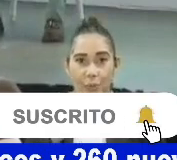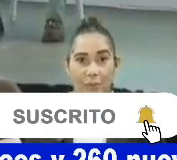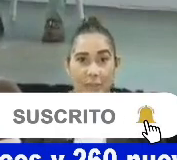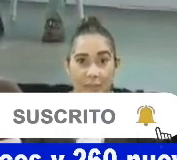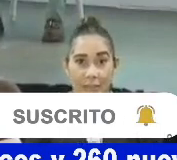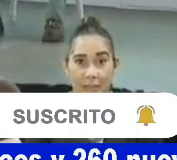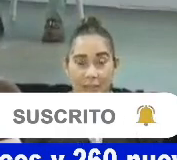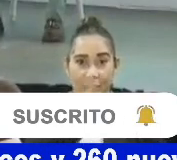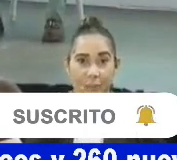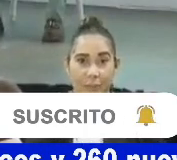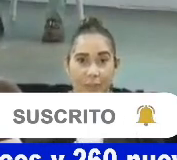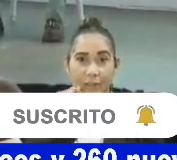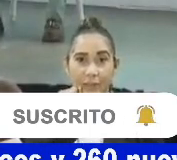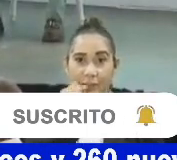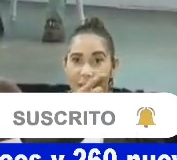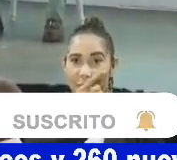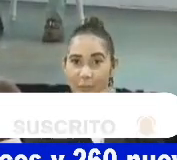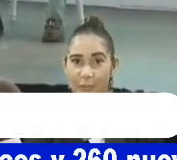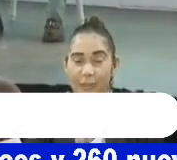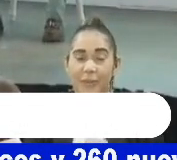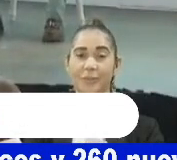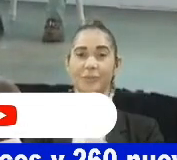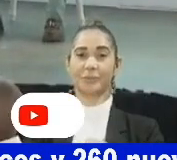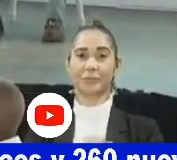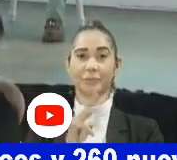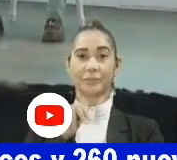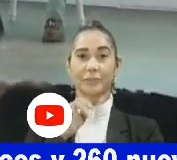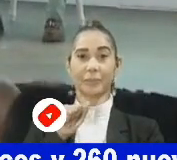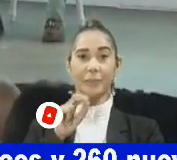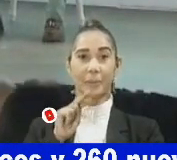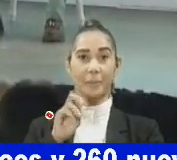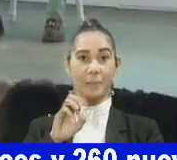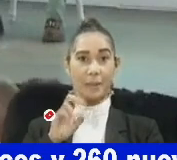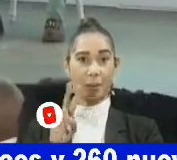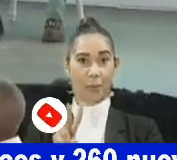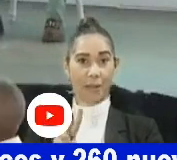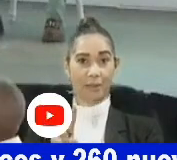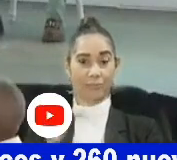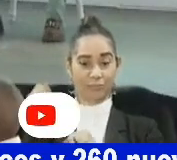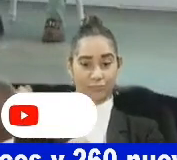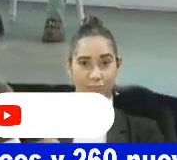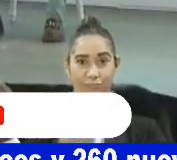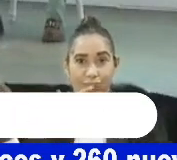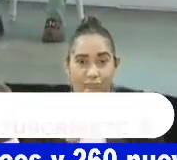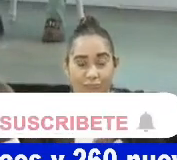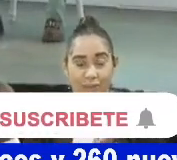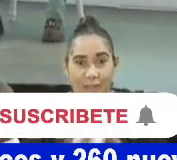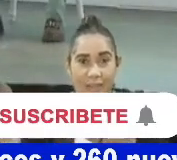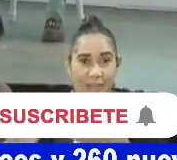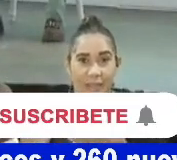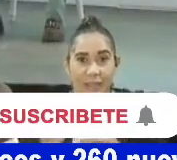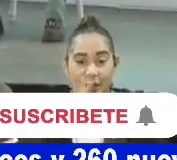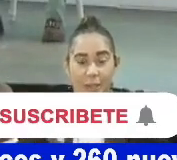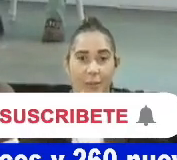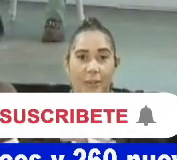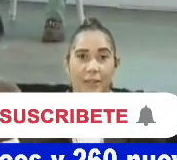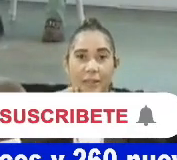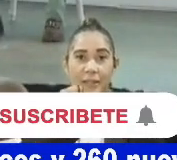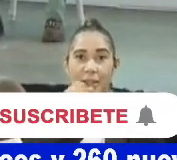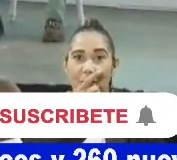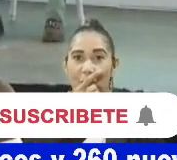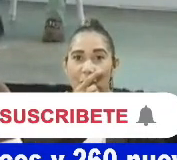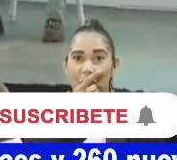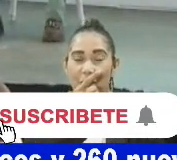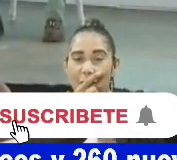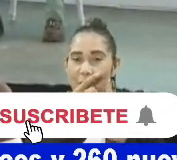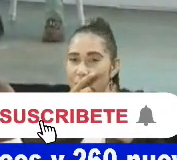senador por la provincia de Santo Domingo. Señor Manuel Jiménez, alcalde por la provincia de Santo Domingo Este.